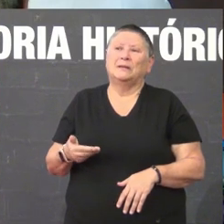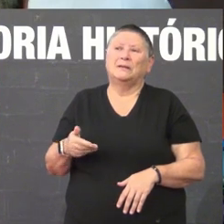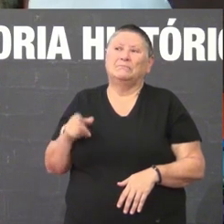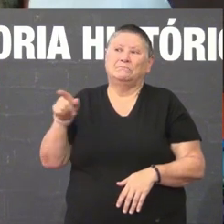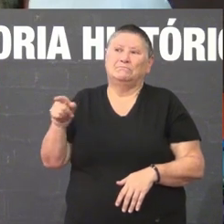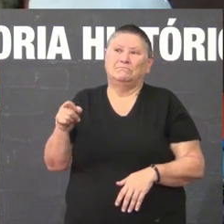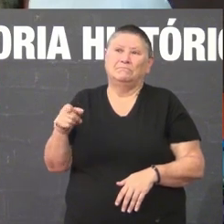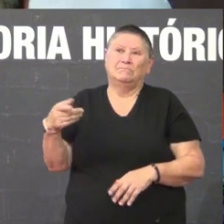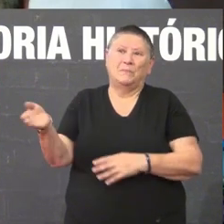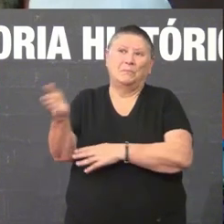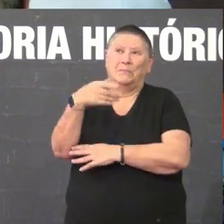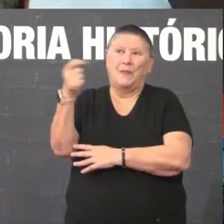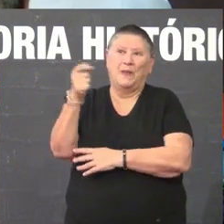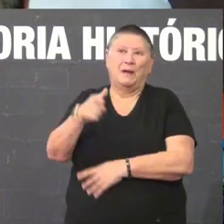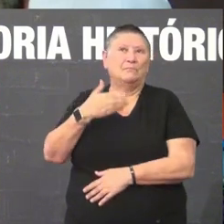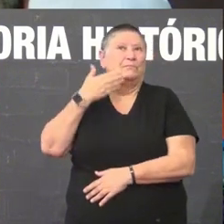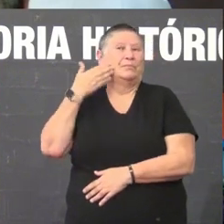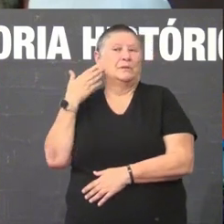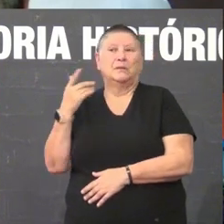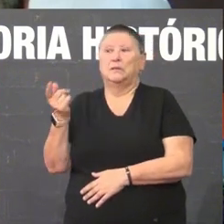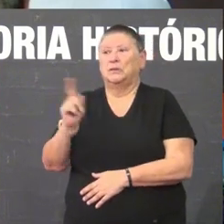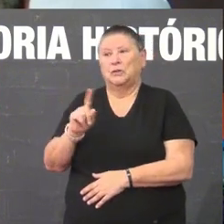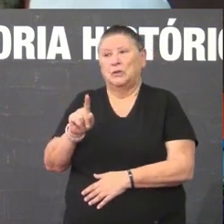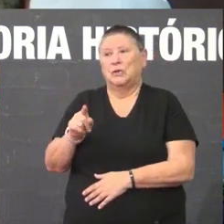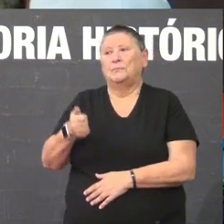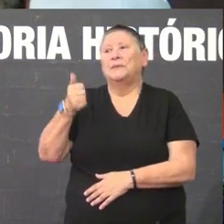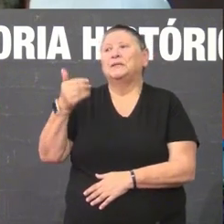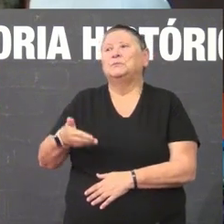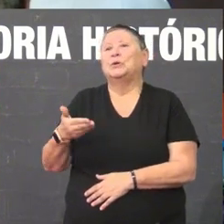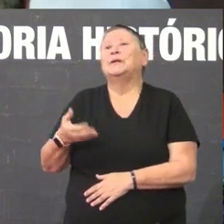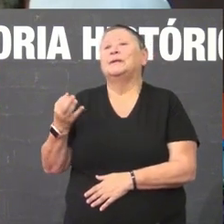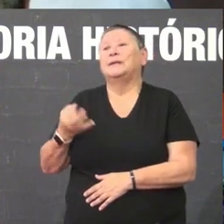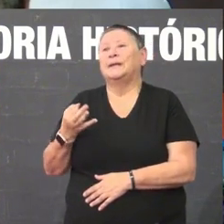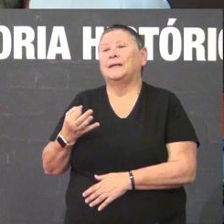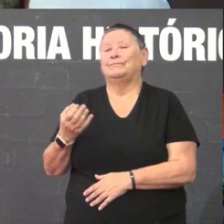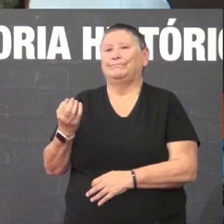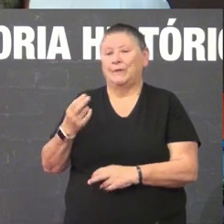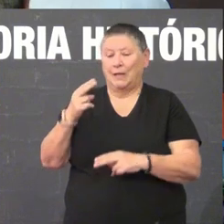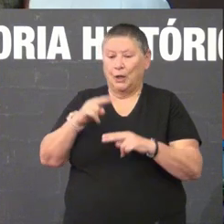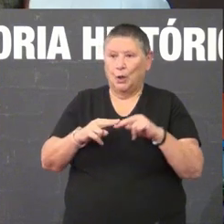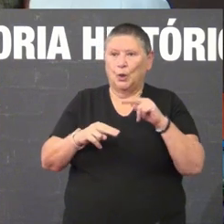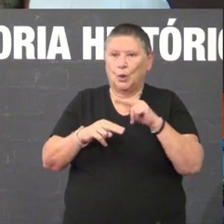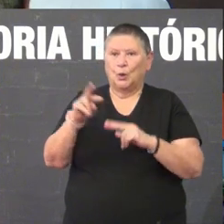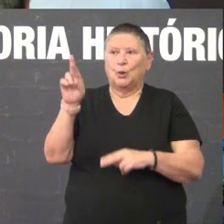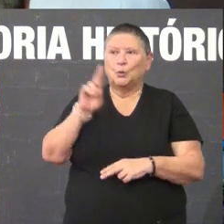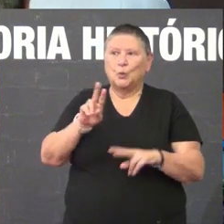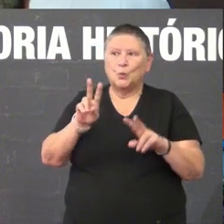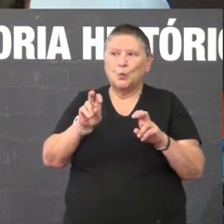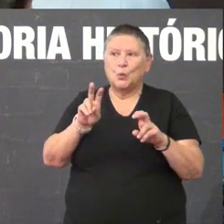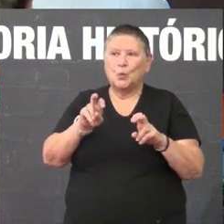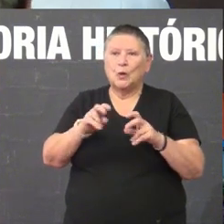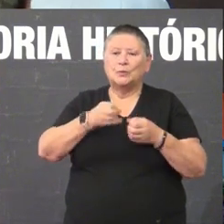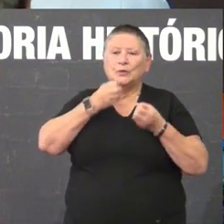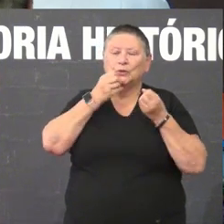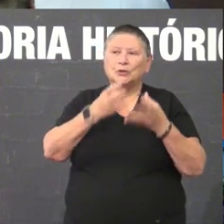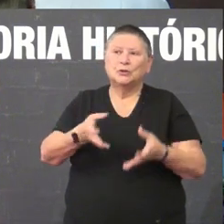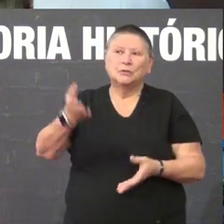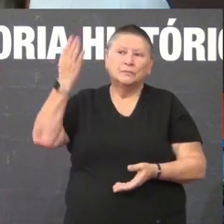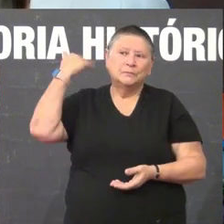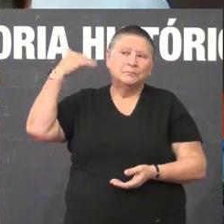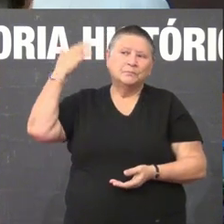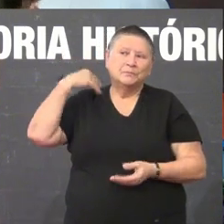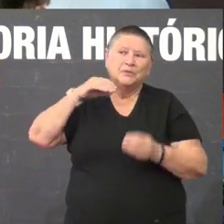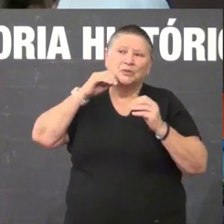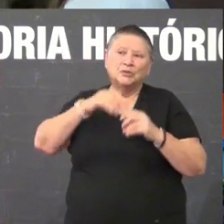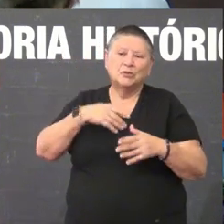que reivindicarlo y con orgullo que también un relato sobre el pasado que le dé sentido y que abra esas